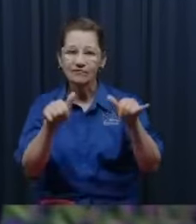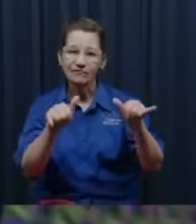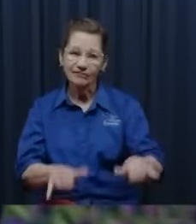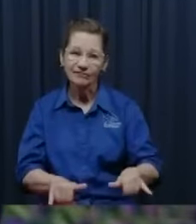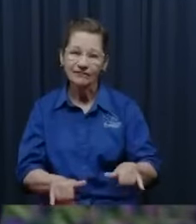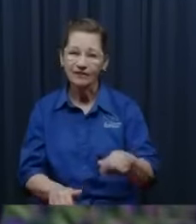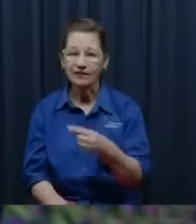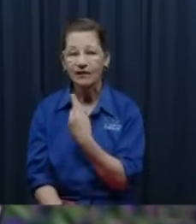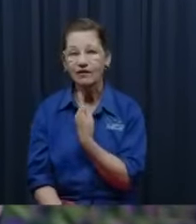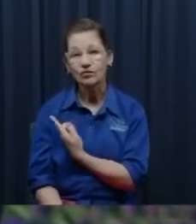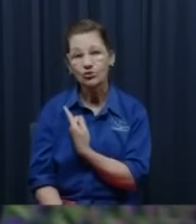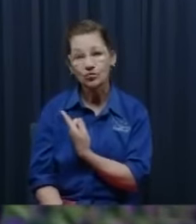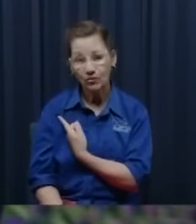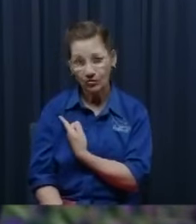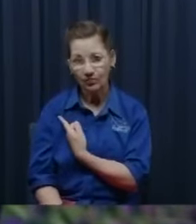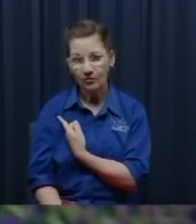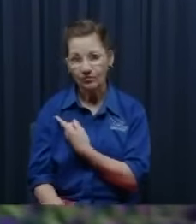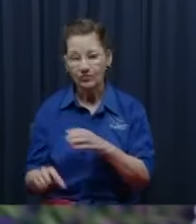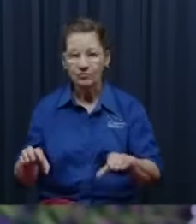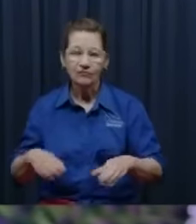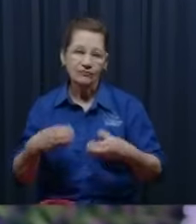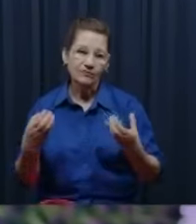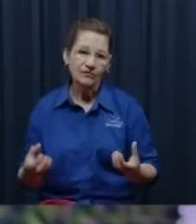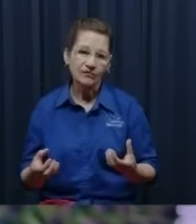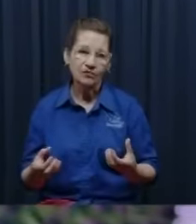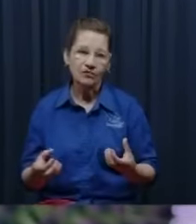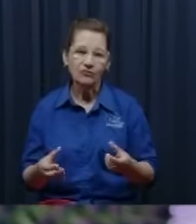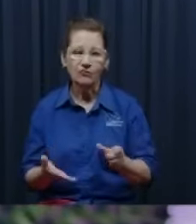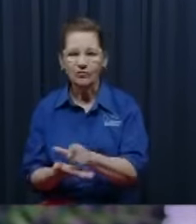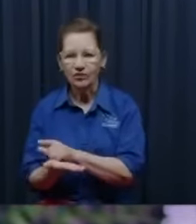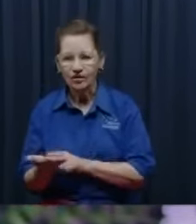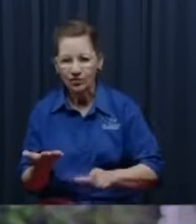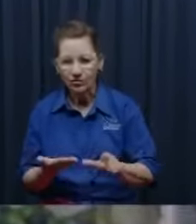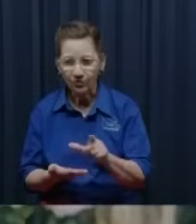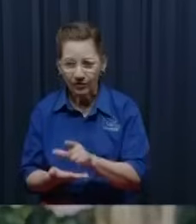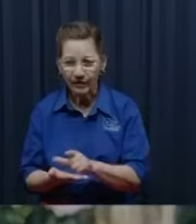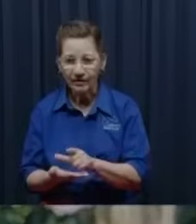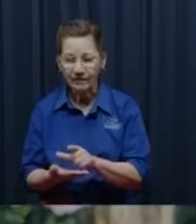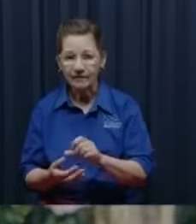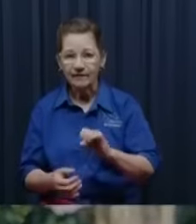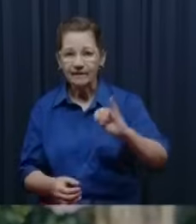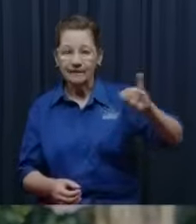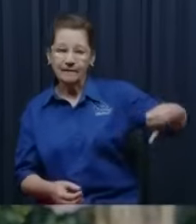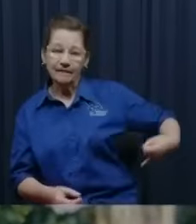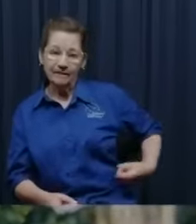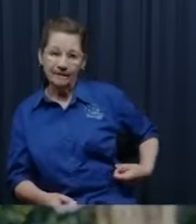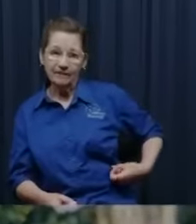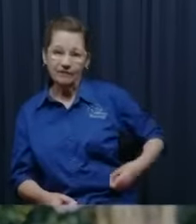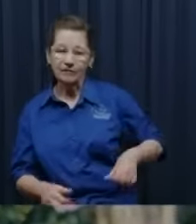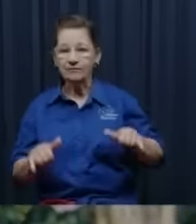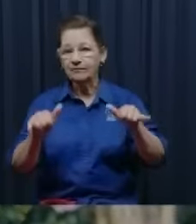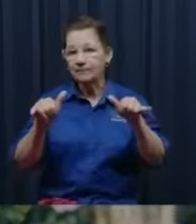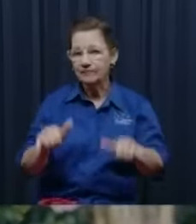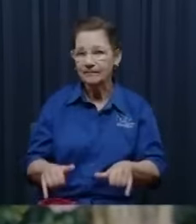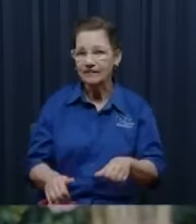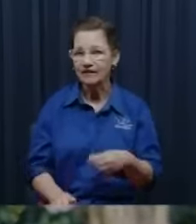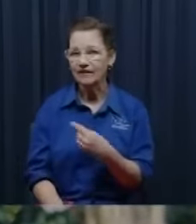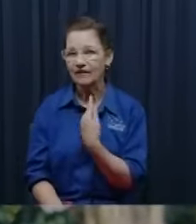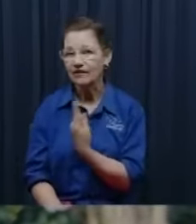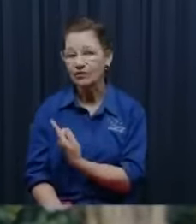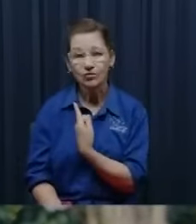solo y como en el arroyo de jaboc Jacob se quedó solo se va a quedar solo nadie lo va